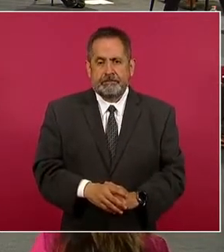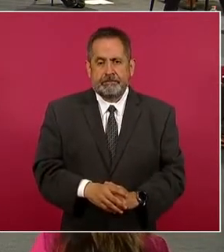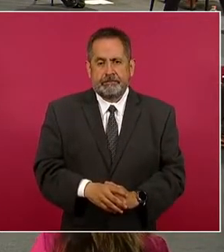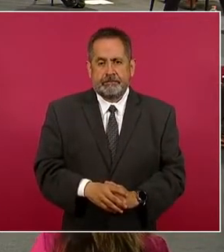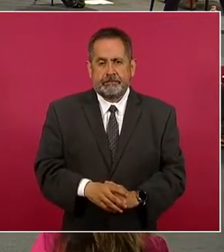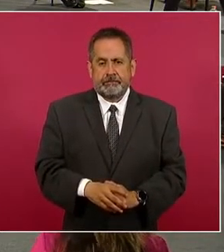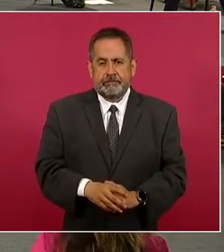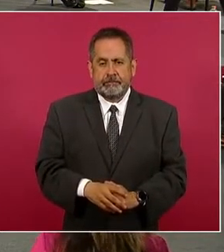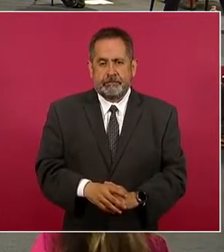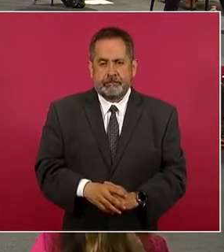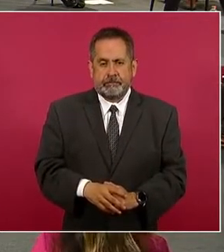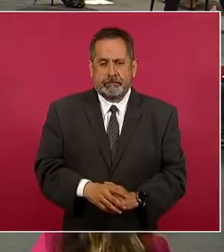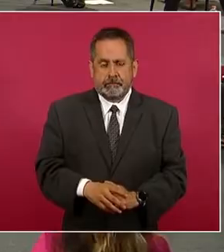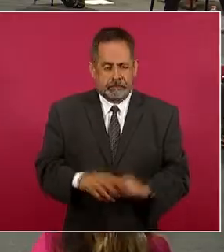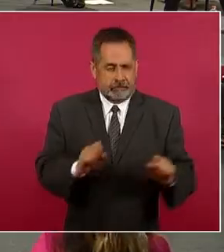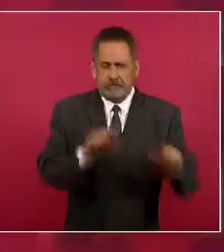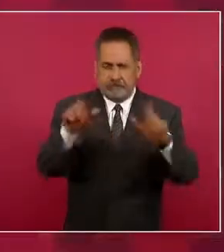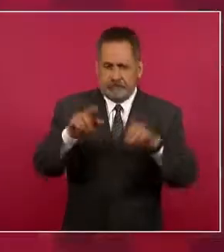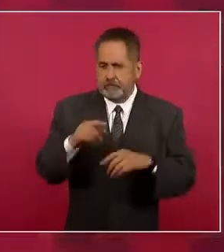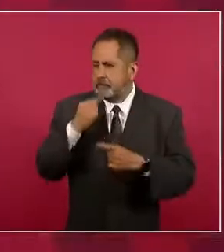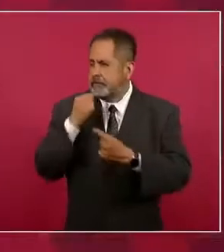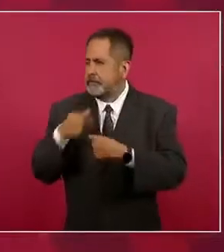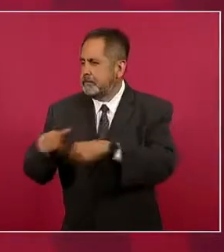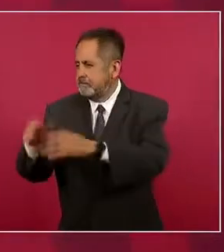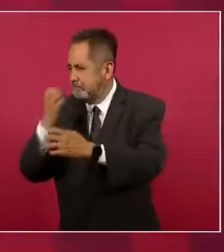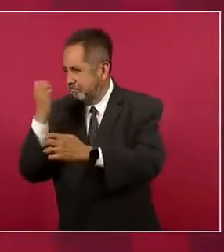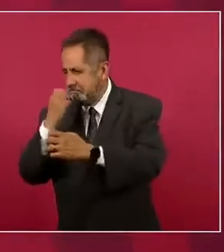ya los niños están en la escuela, entonces.